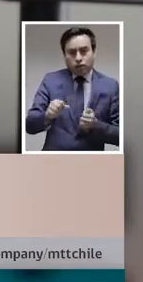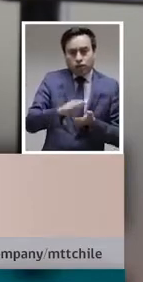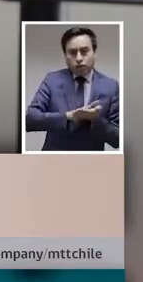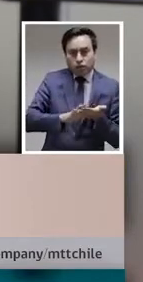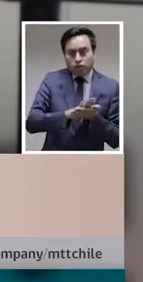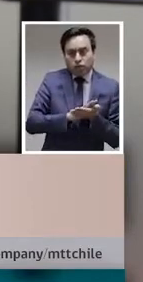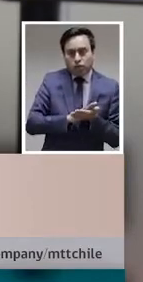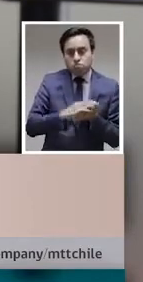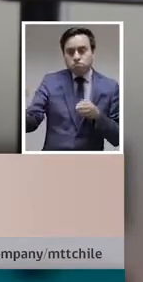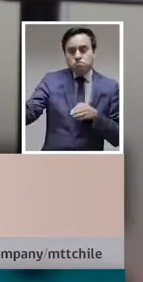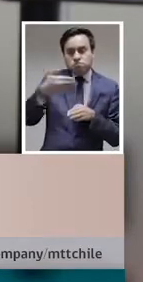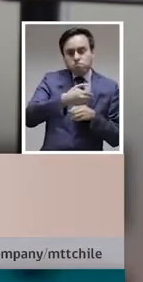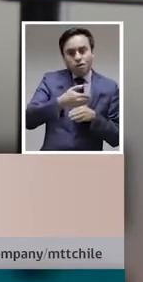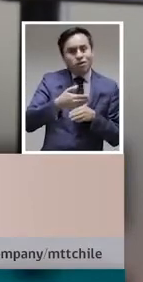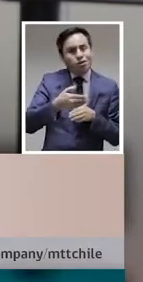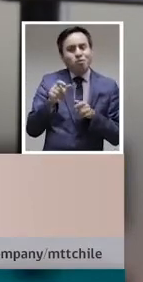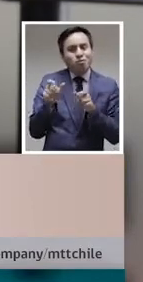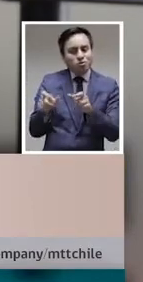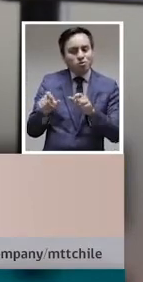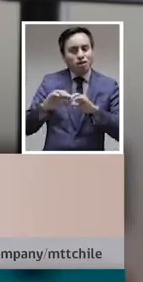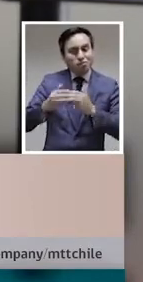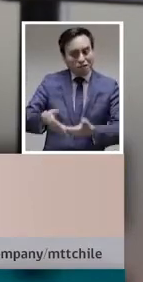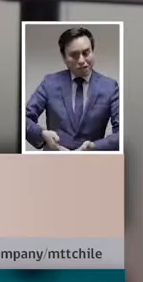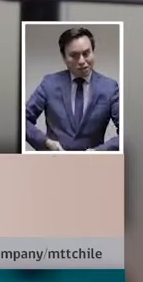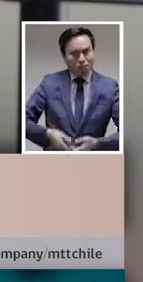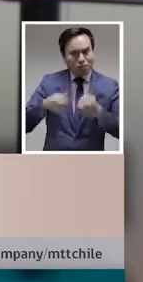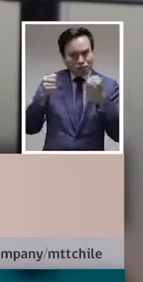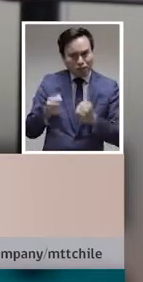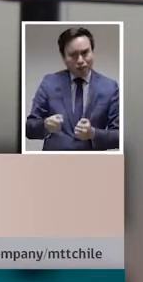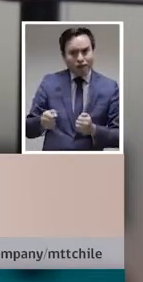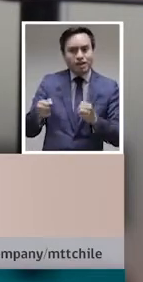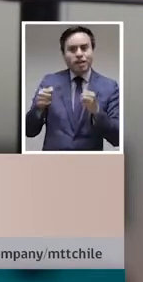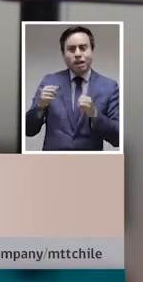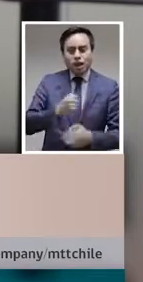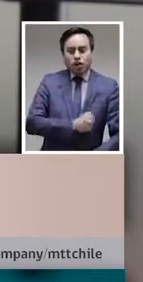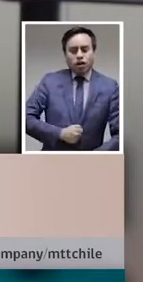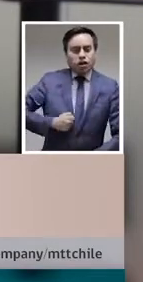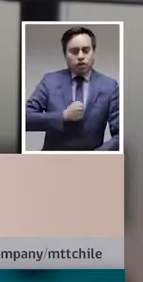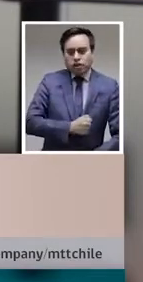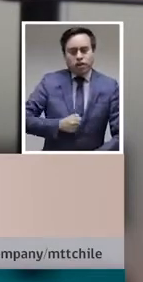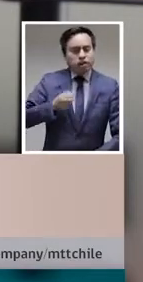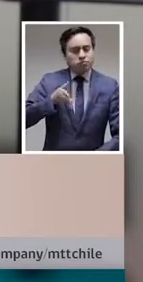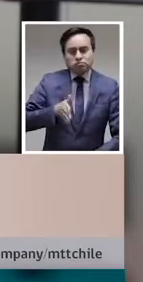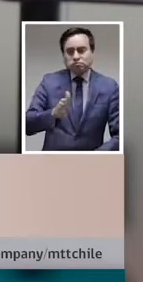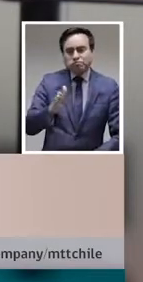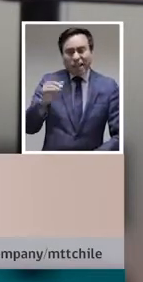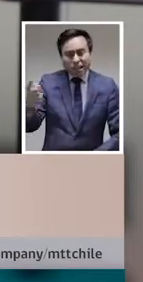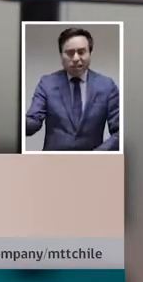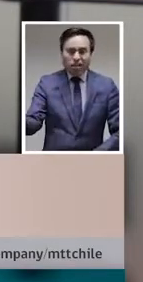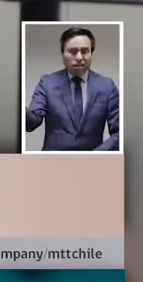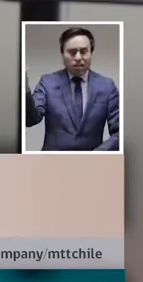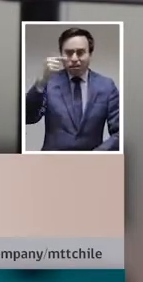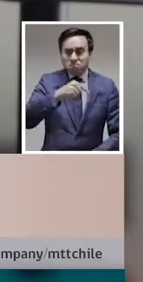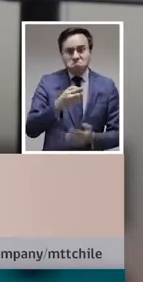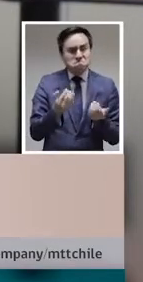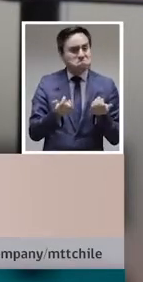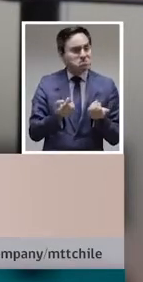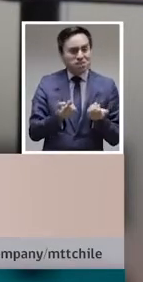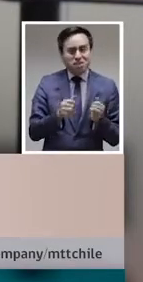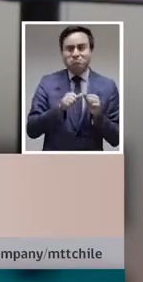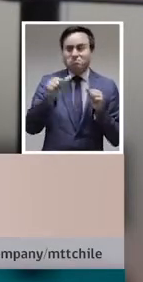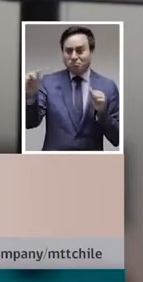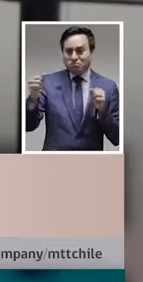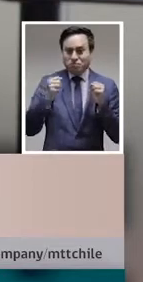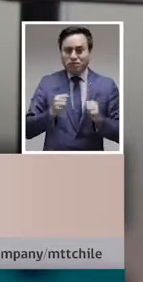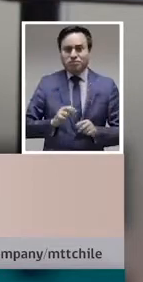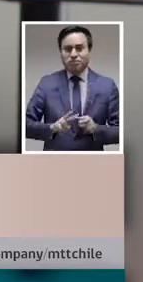ejemplo, control de embarazo y hacerse ecografías periódicamente sin tener que hacer viajes